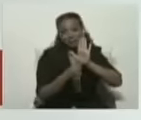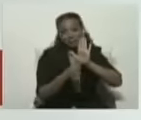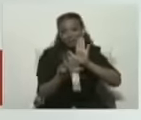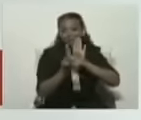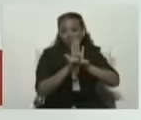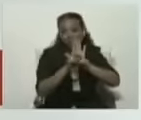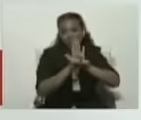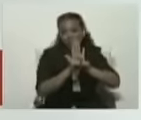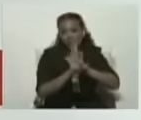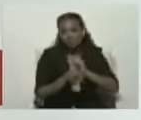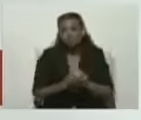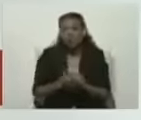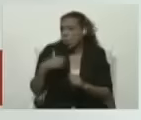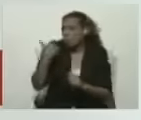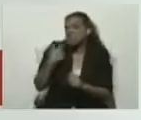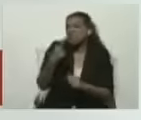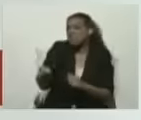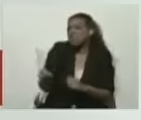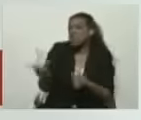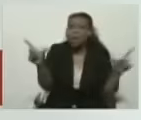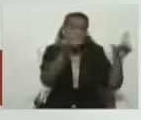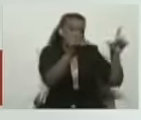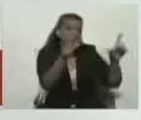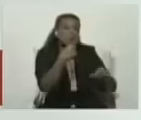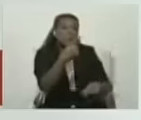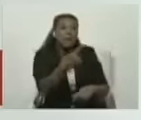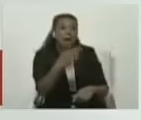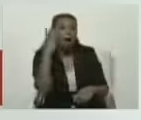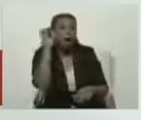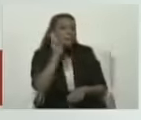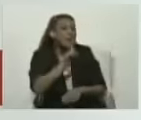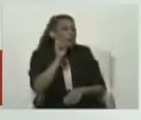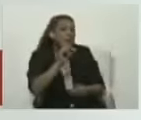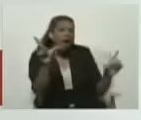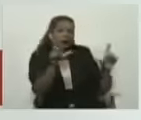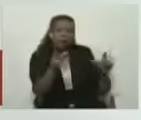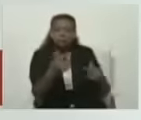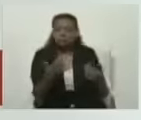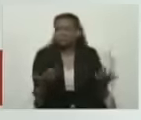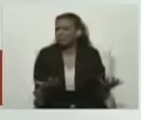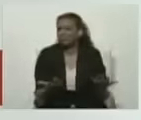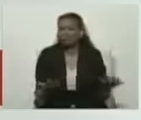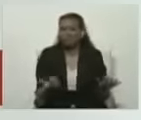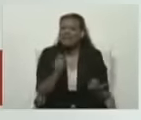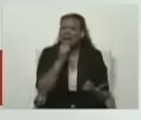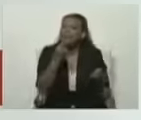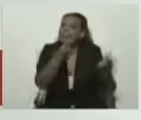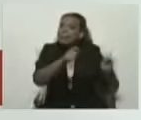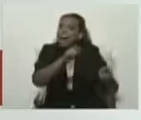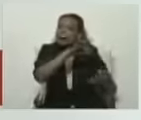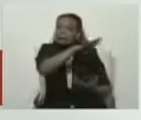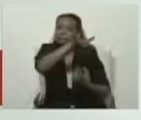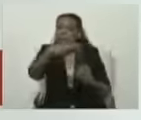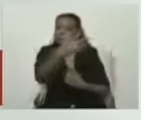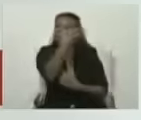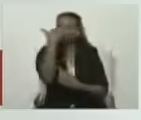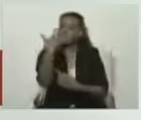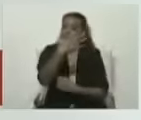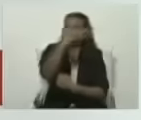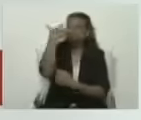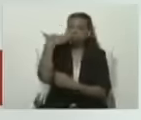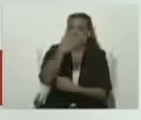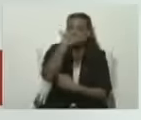legal. No lo que diga un medio, ya sabemos lo que van a hacer. Sabemos que van a tratar de